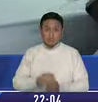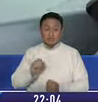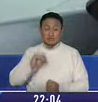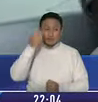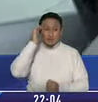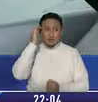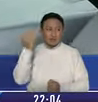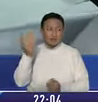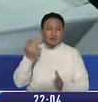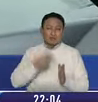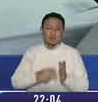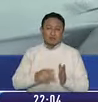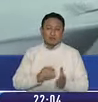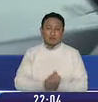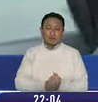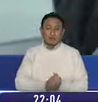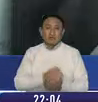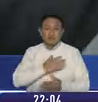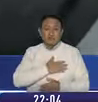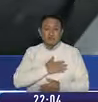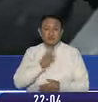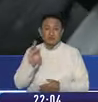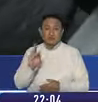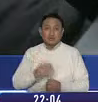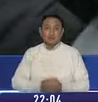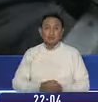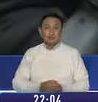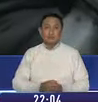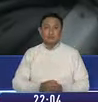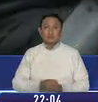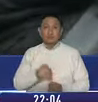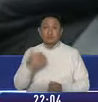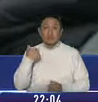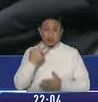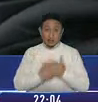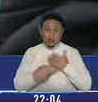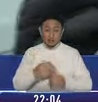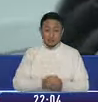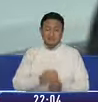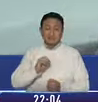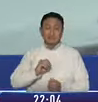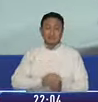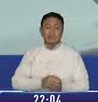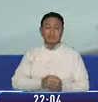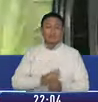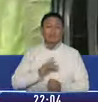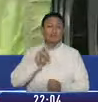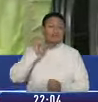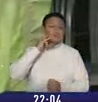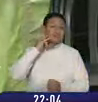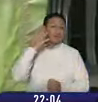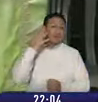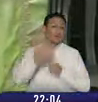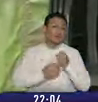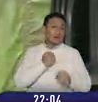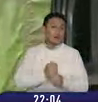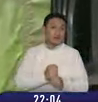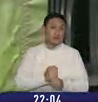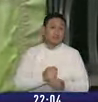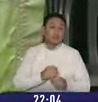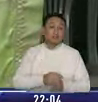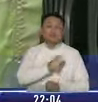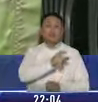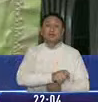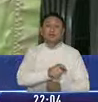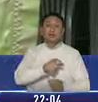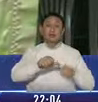más que todo porque es mi marido y todo eso. ¿Tiene hijos con él? Sí, tengo una nena de 4 años. Tuvieron que poner a buen recaudo a